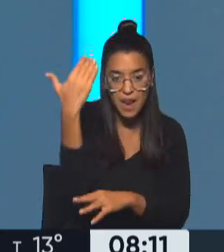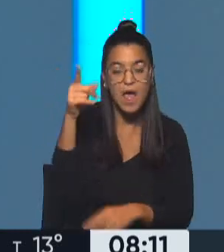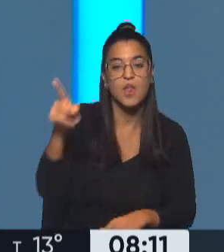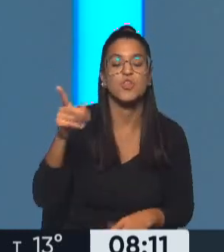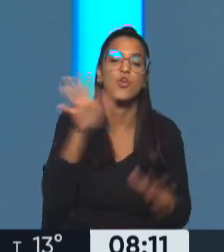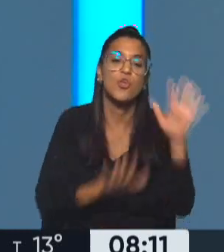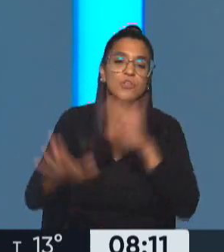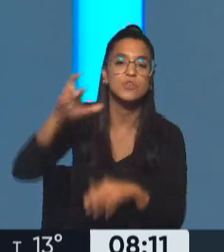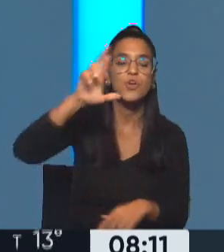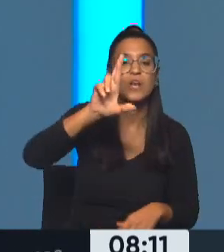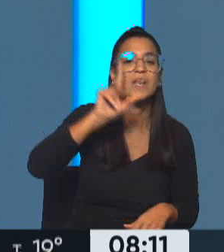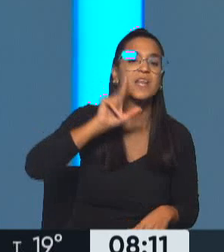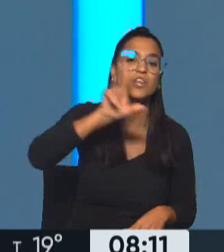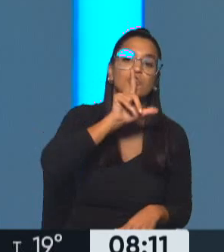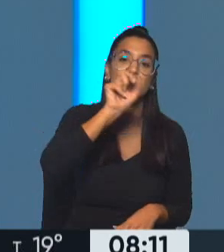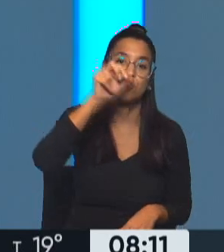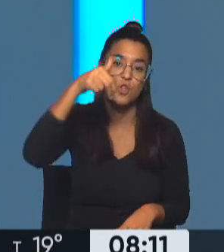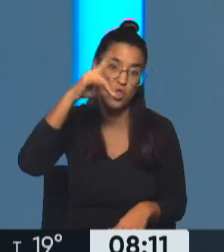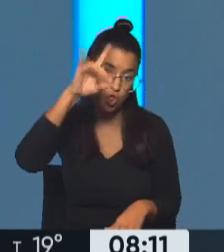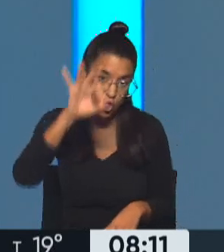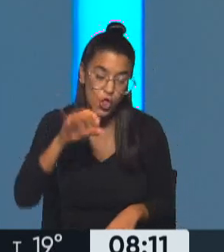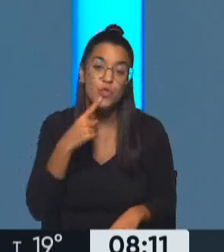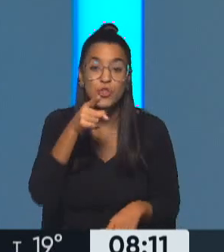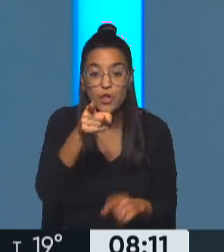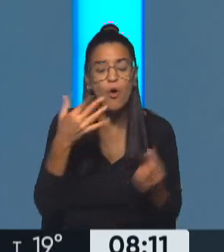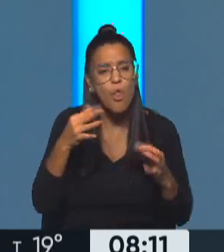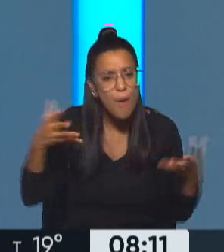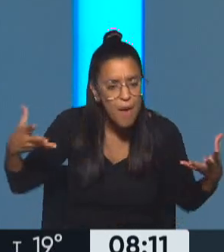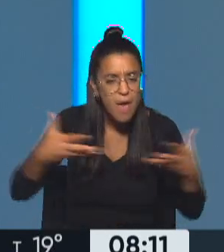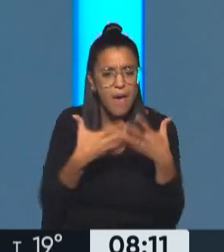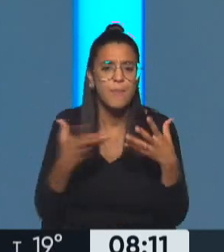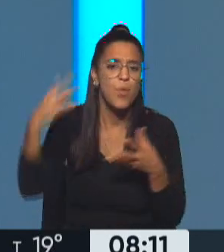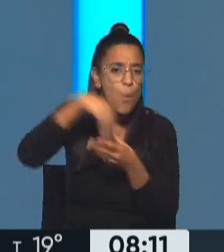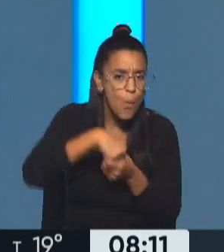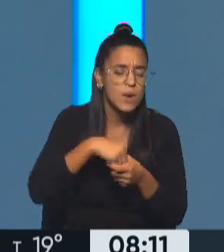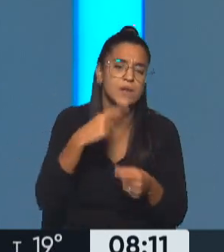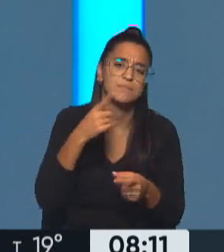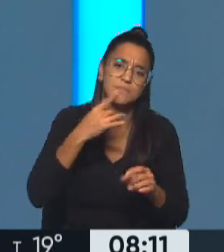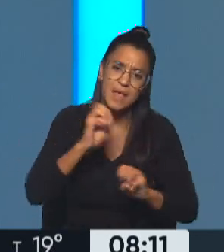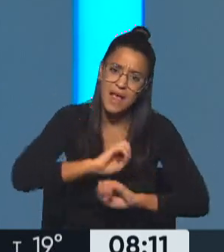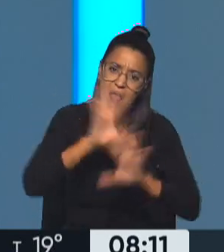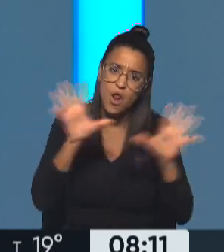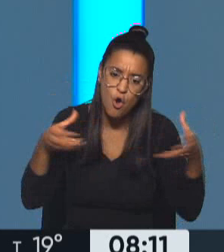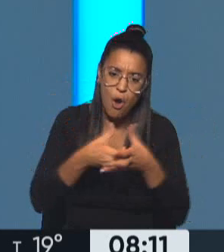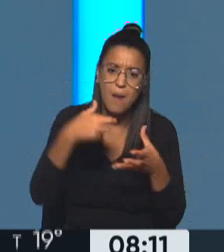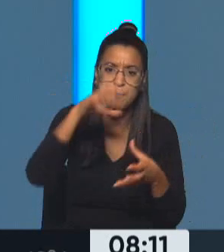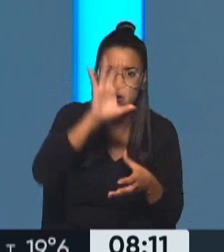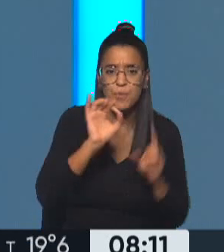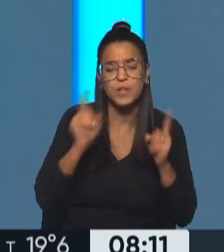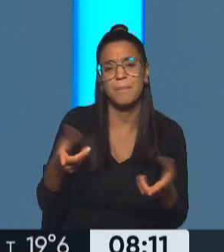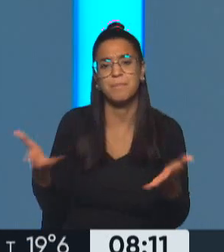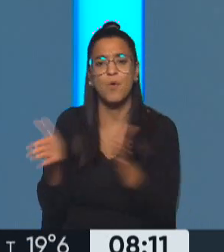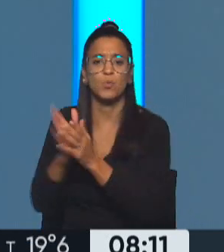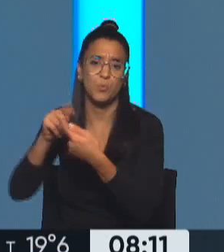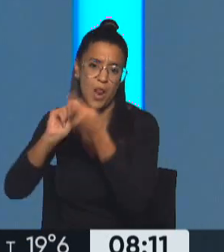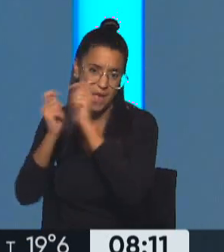ritondo el diputado nacional en esta instancia dijo que hay que unirse le habló claro al pro pero hace referencia a juntos por